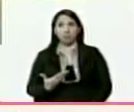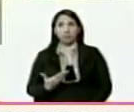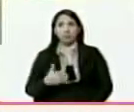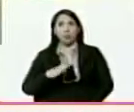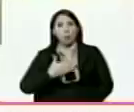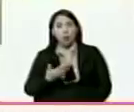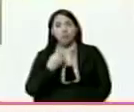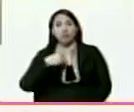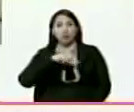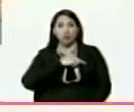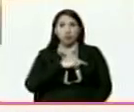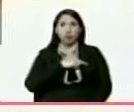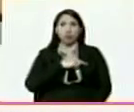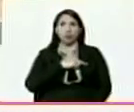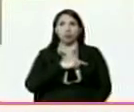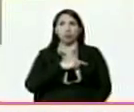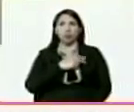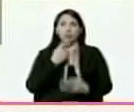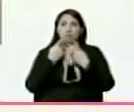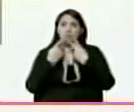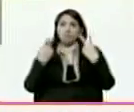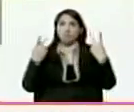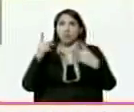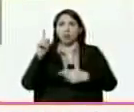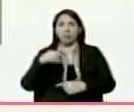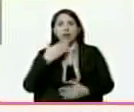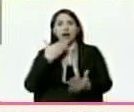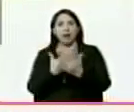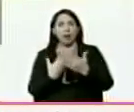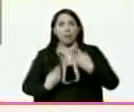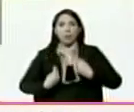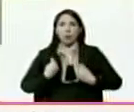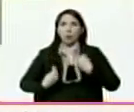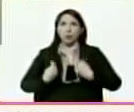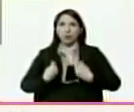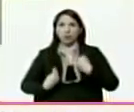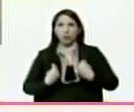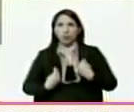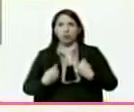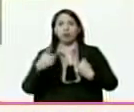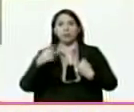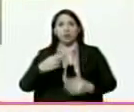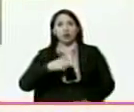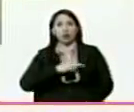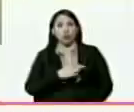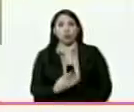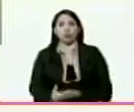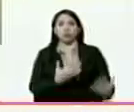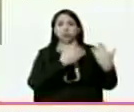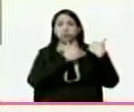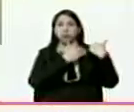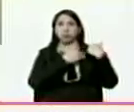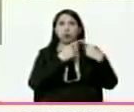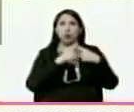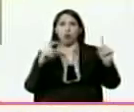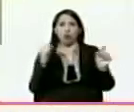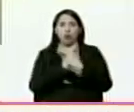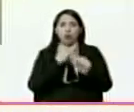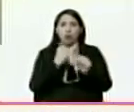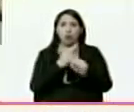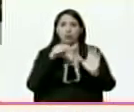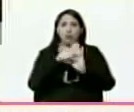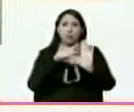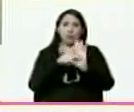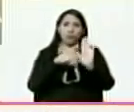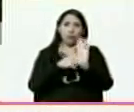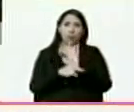podamos nosotros compartirlo también, y le agradezco su preocupación porque nos llevará también a trabajar otra vertiente, otra línea